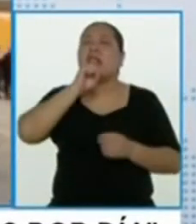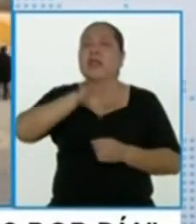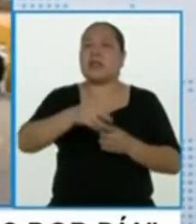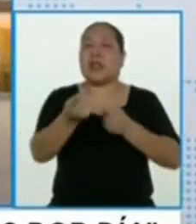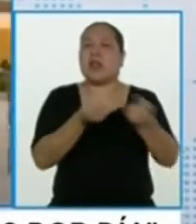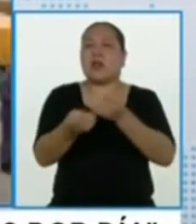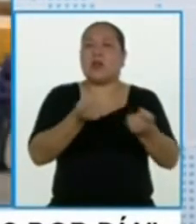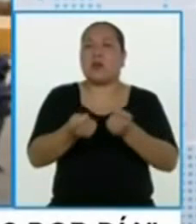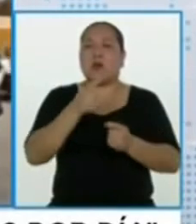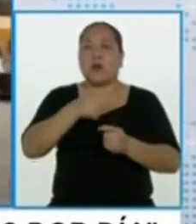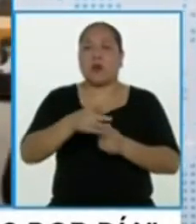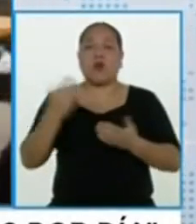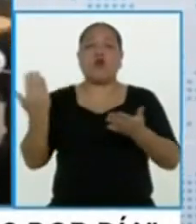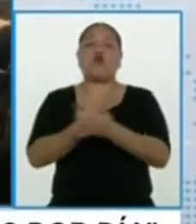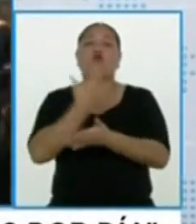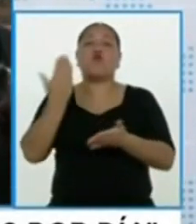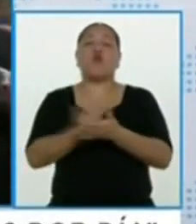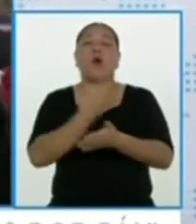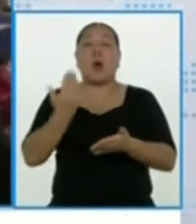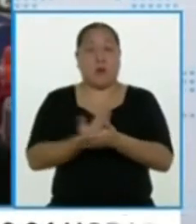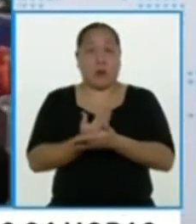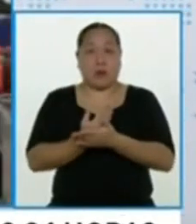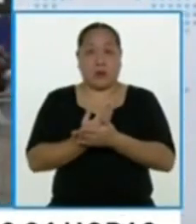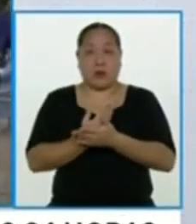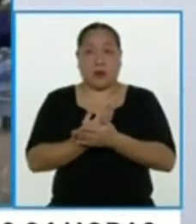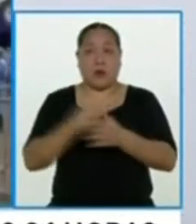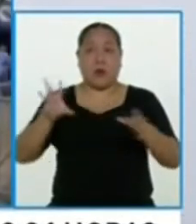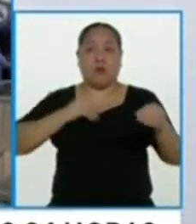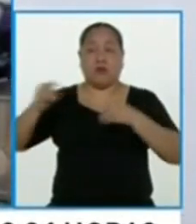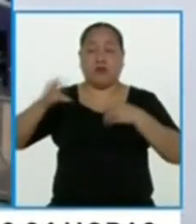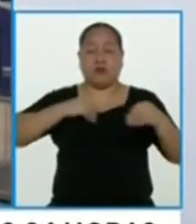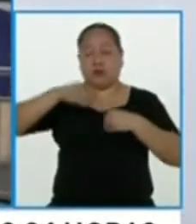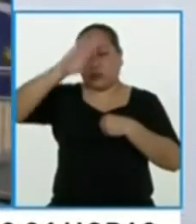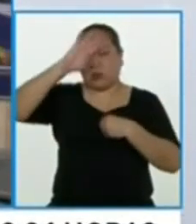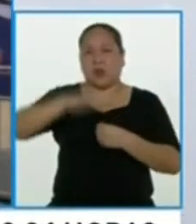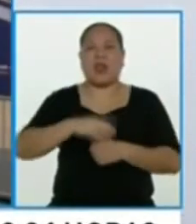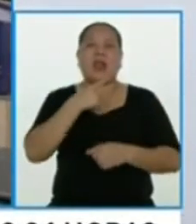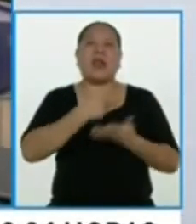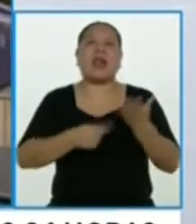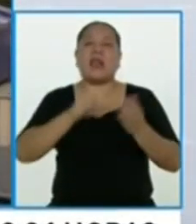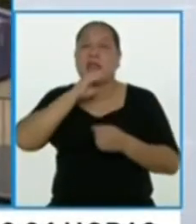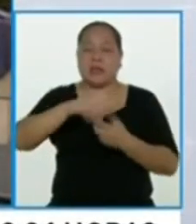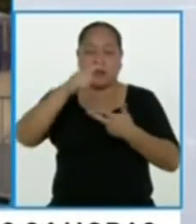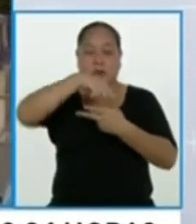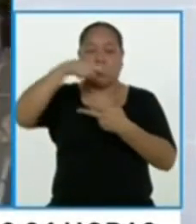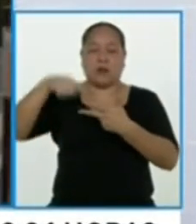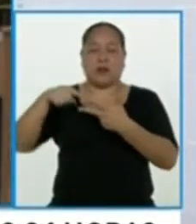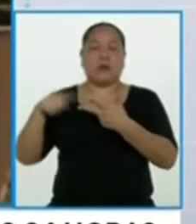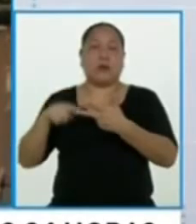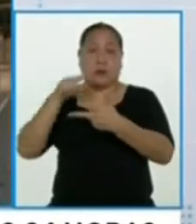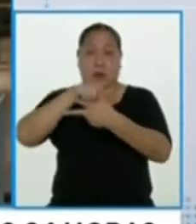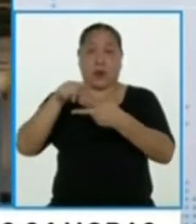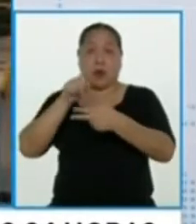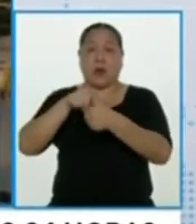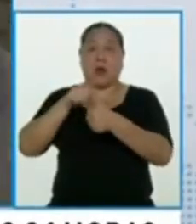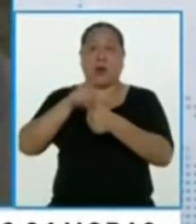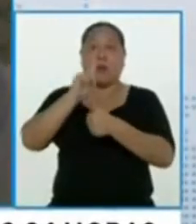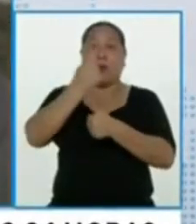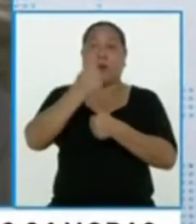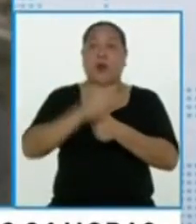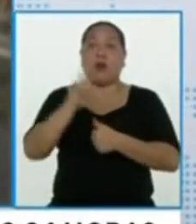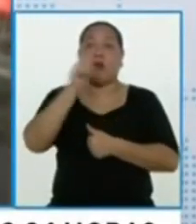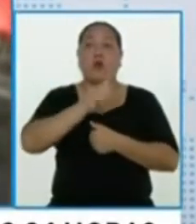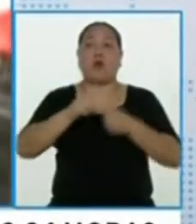la transmisión de las nuevas variantes que son súper contagiosas? Son tres. La primera, dejemos de